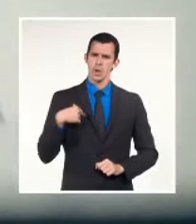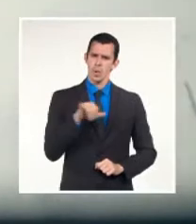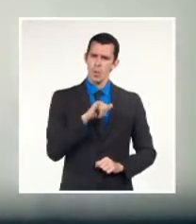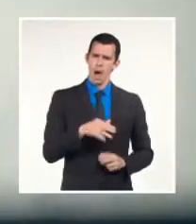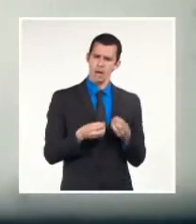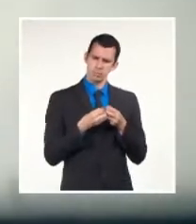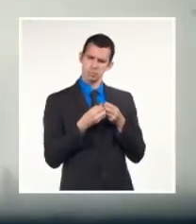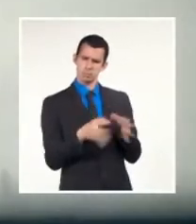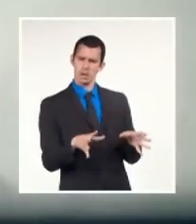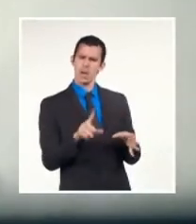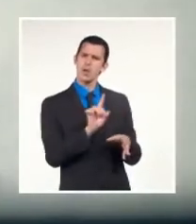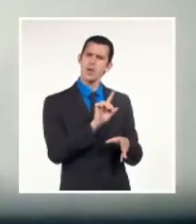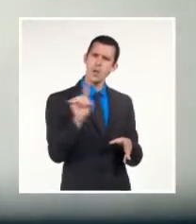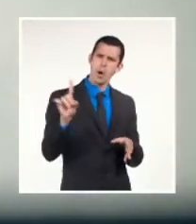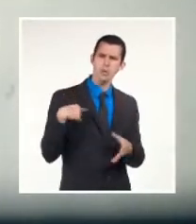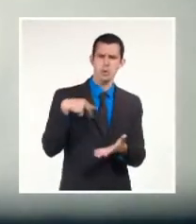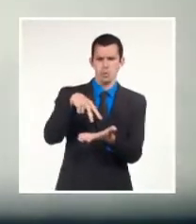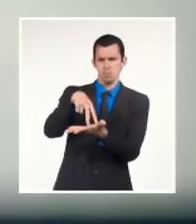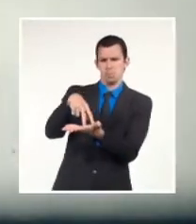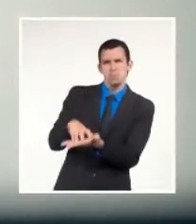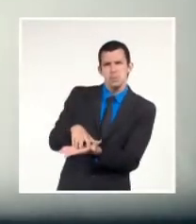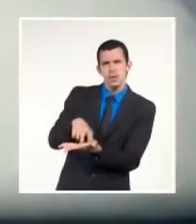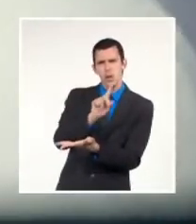de rodillas caeré.